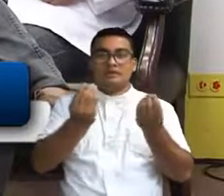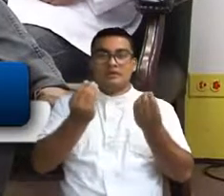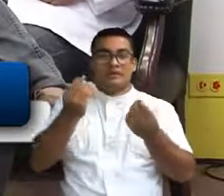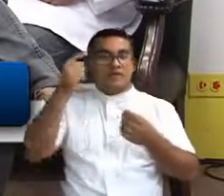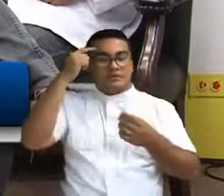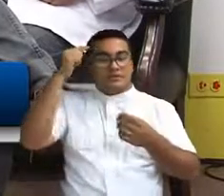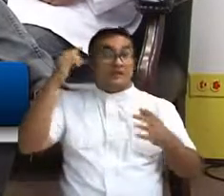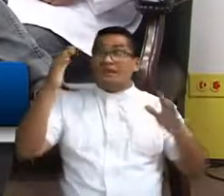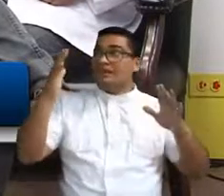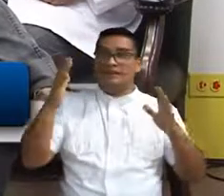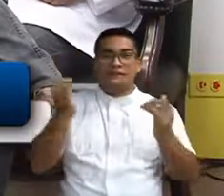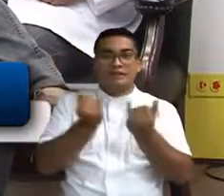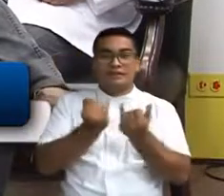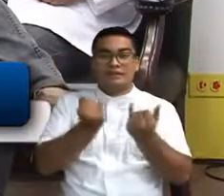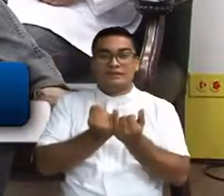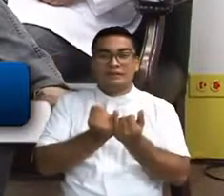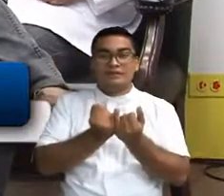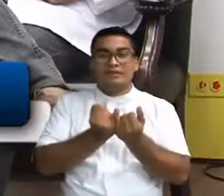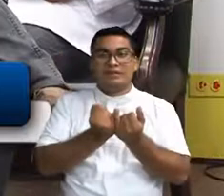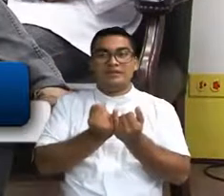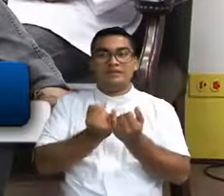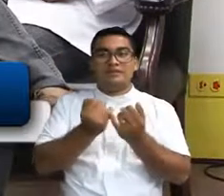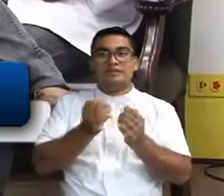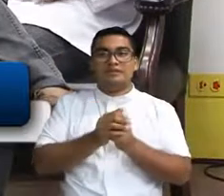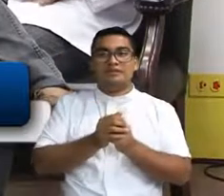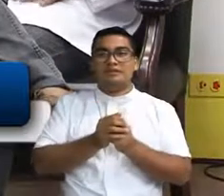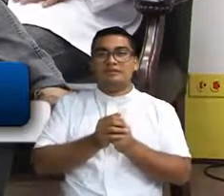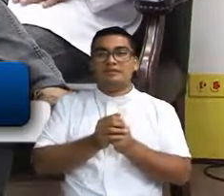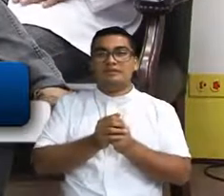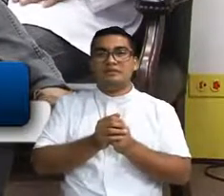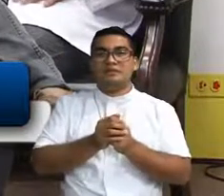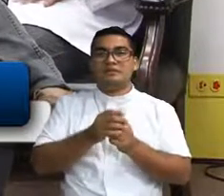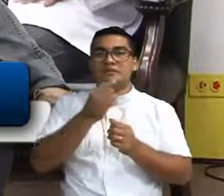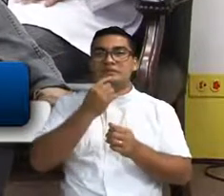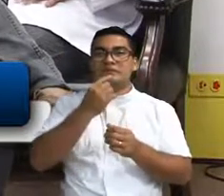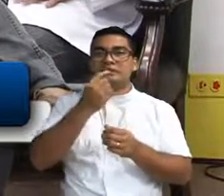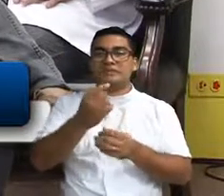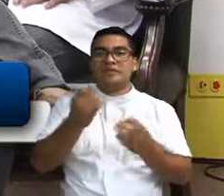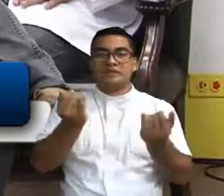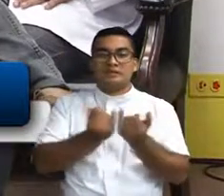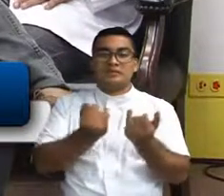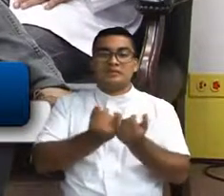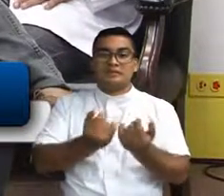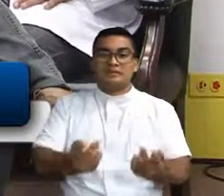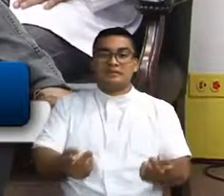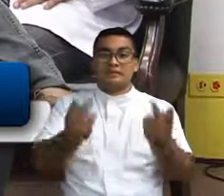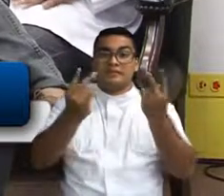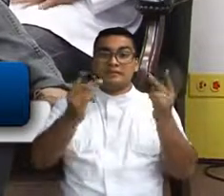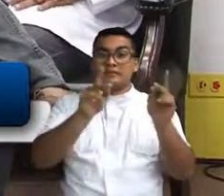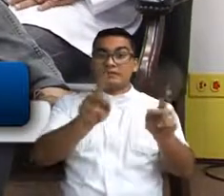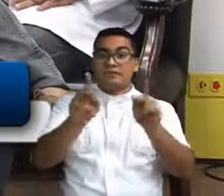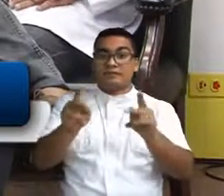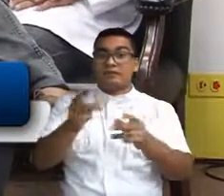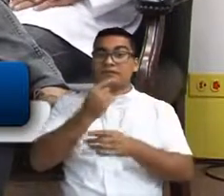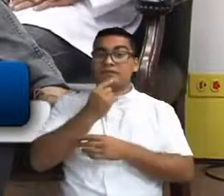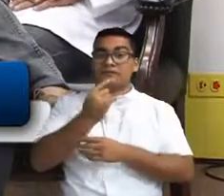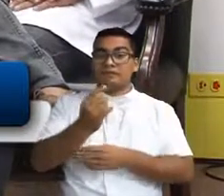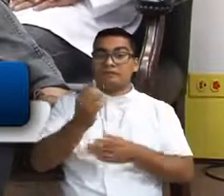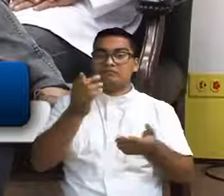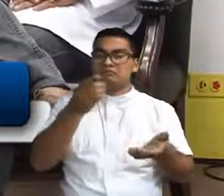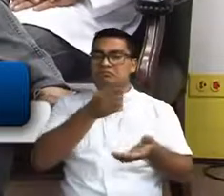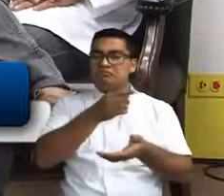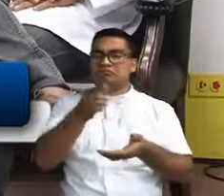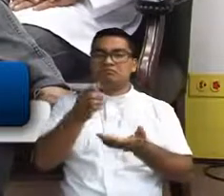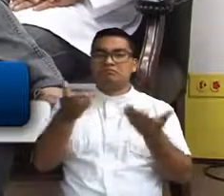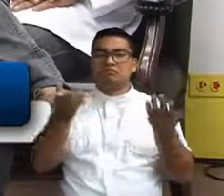sueñen con esta situación que le está pasando. Incluso en el estilo de vida de la persona, creo que se ve determinado.